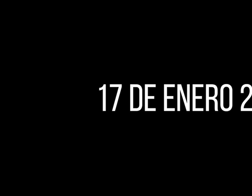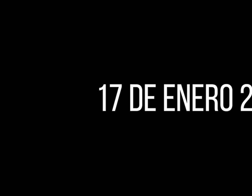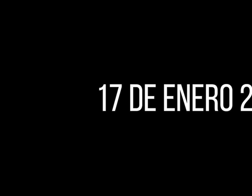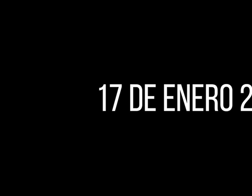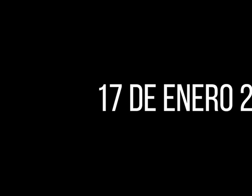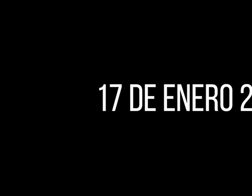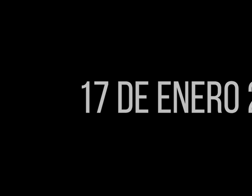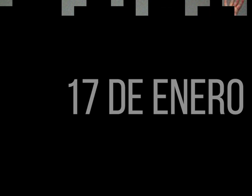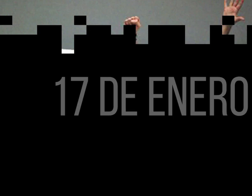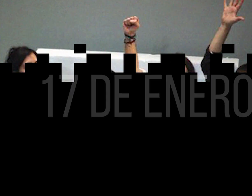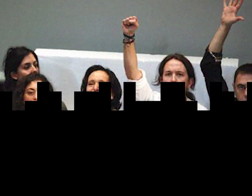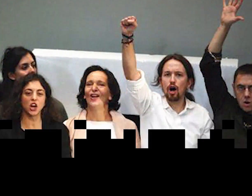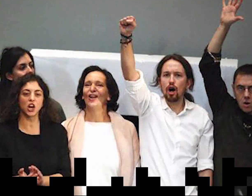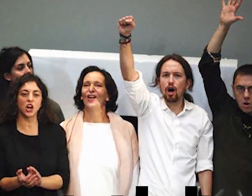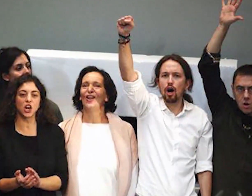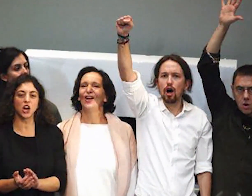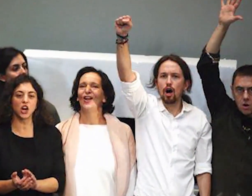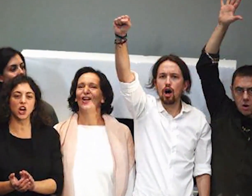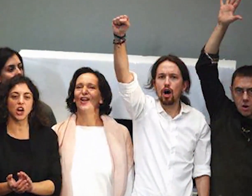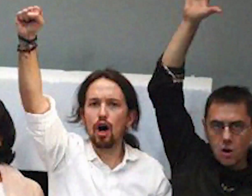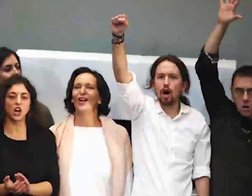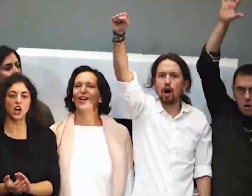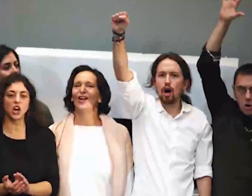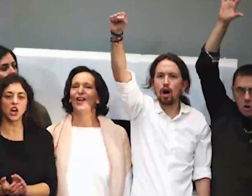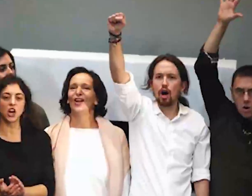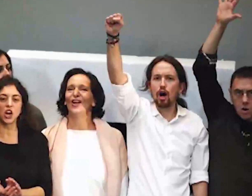aplastó la libertad.